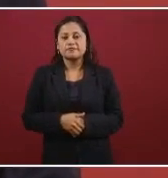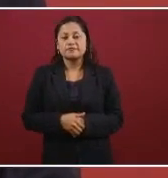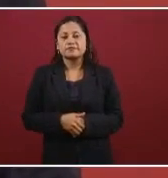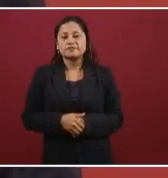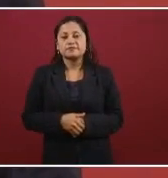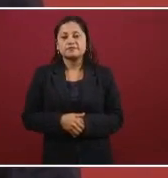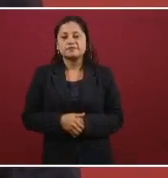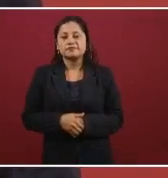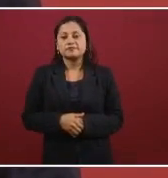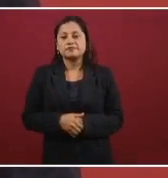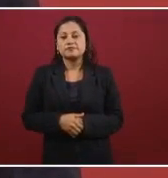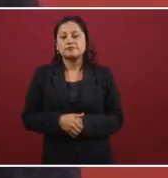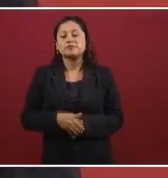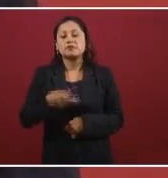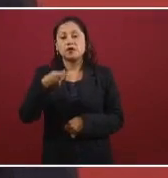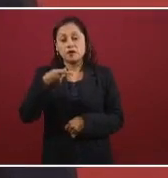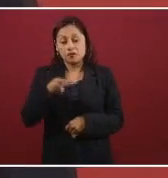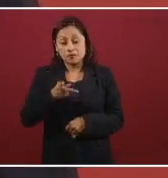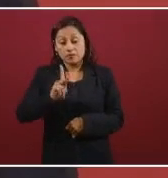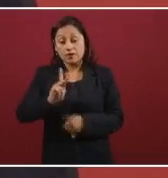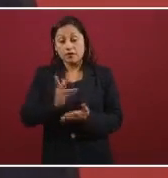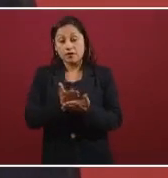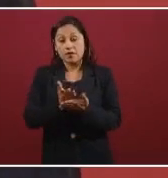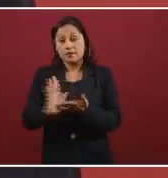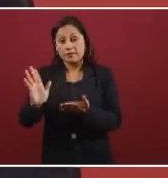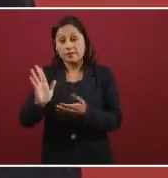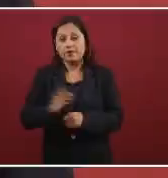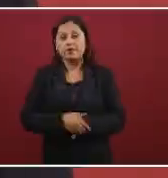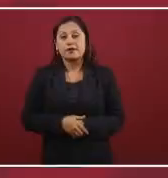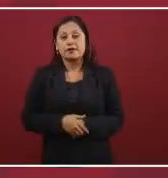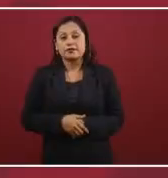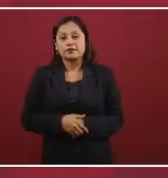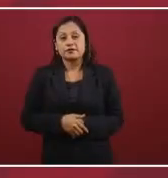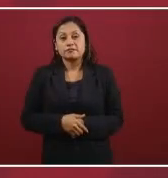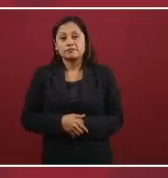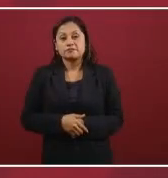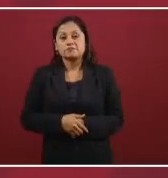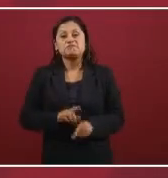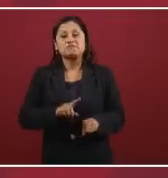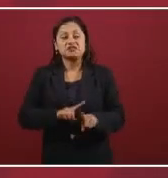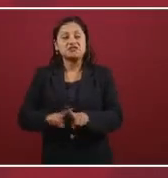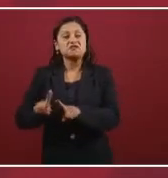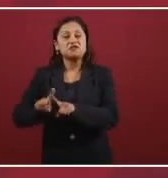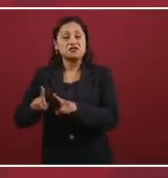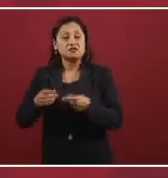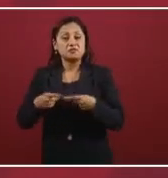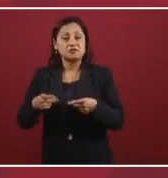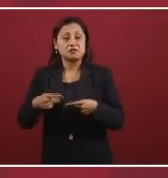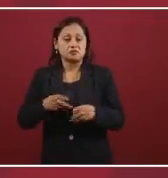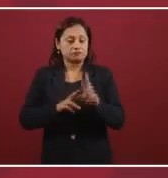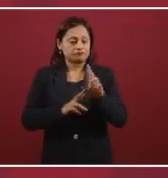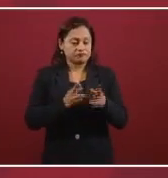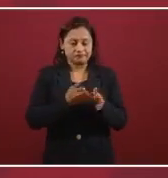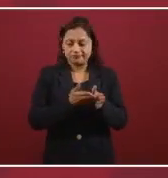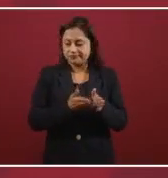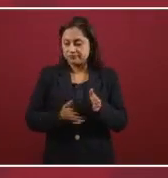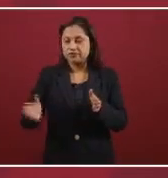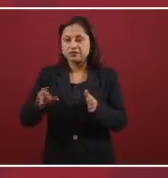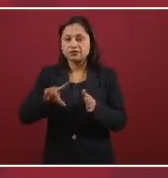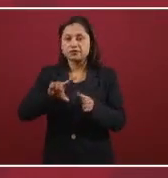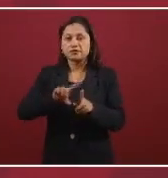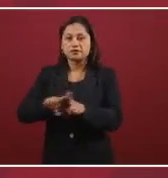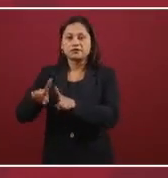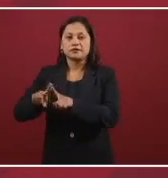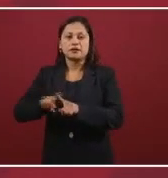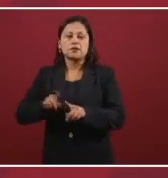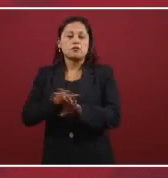queremos también reconocer a quienes lucharon después, a Vallejo,